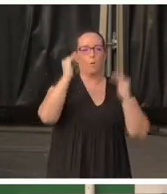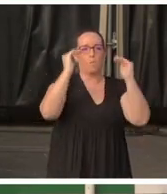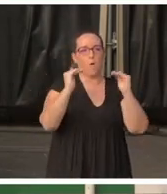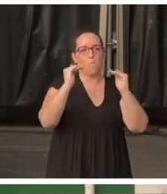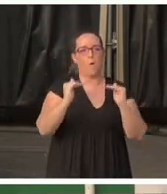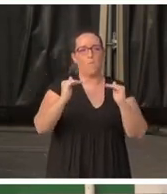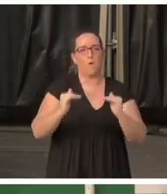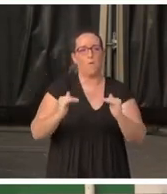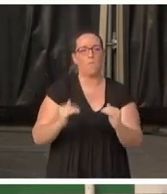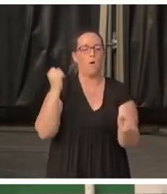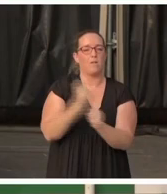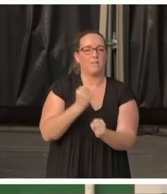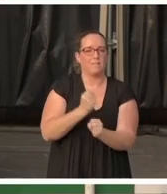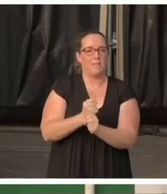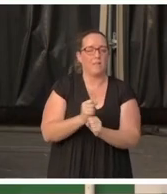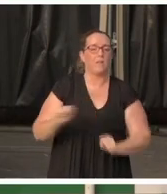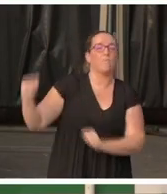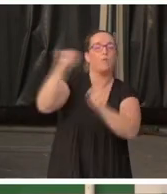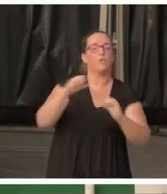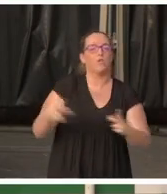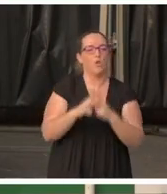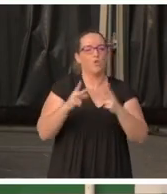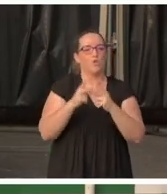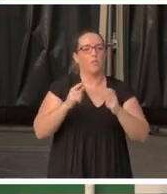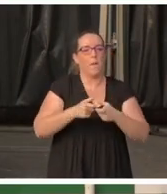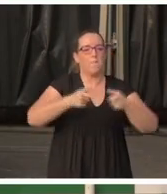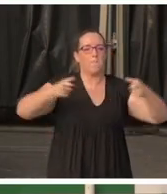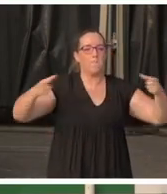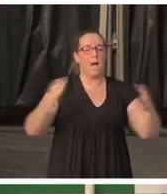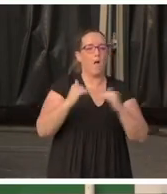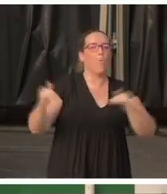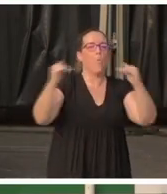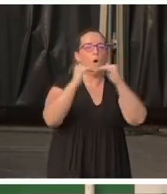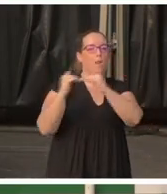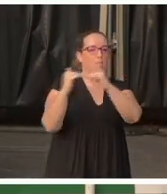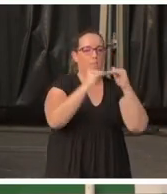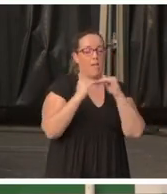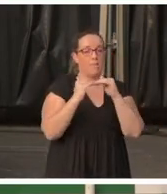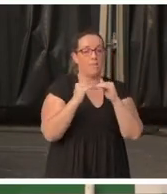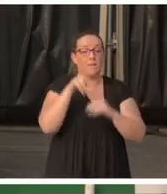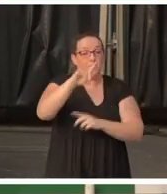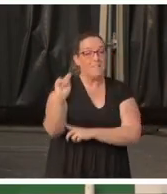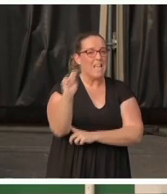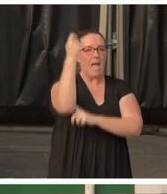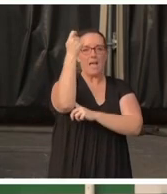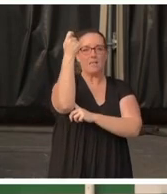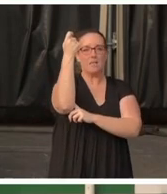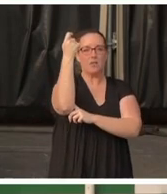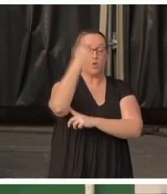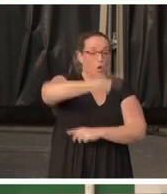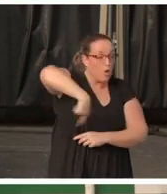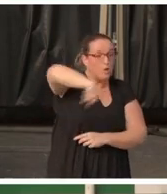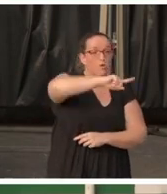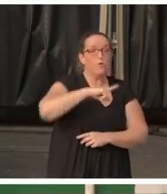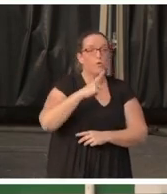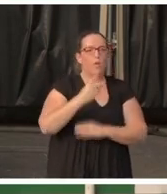el desempleo y garantizando protección social e igualdad para todo el mundo. Y ese éxito que hemos tenido en los